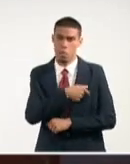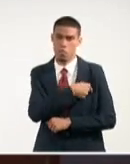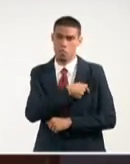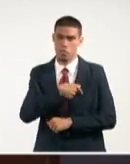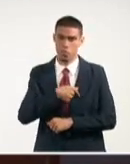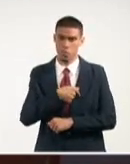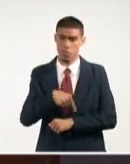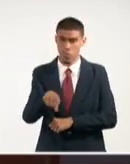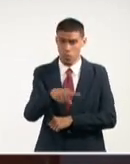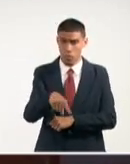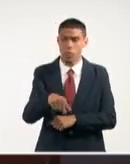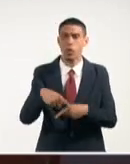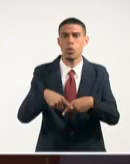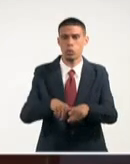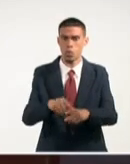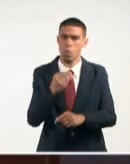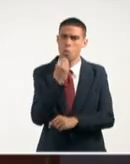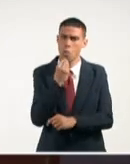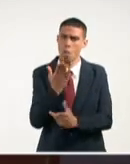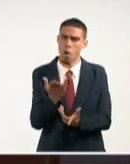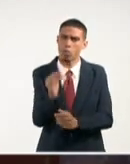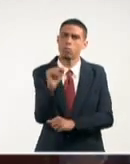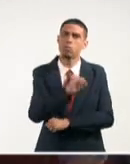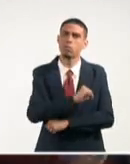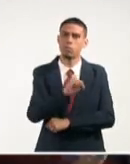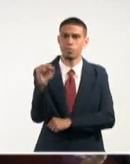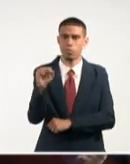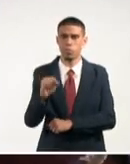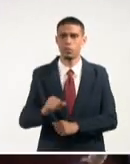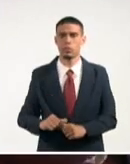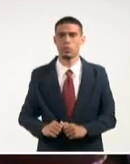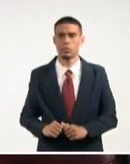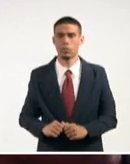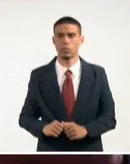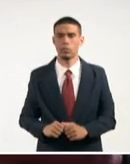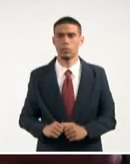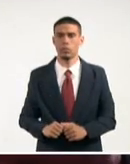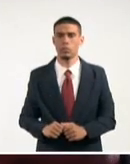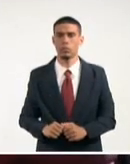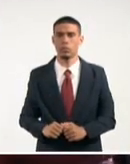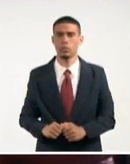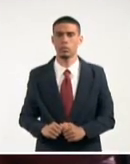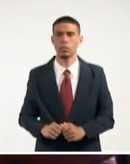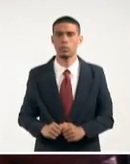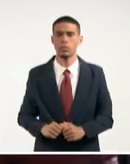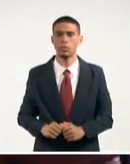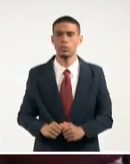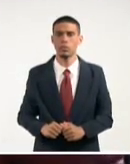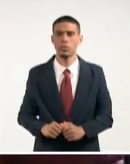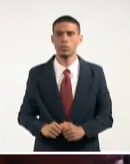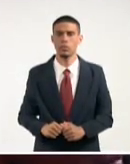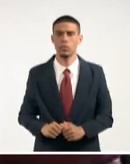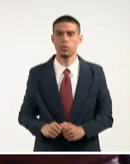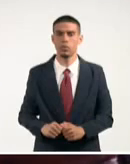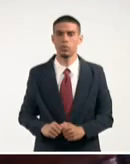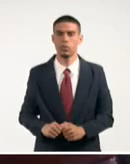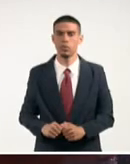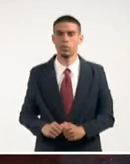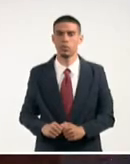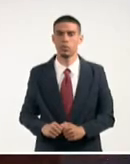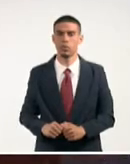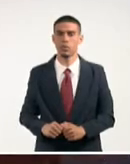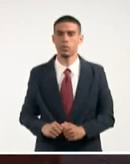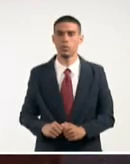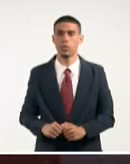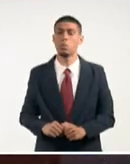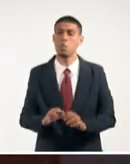escudo contra el que se estrellarán una vez más todos los planes subversivos